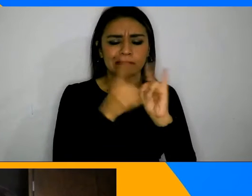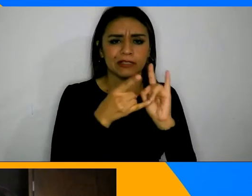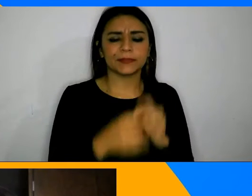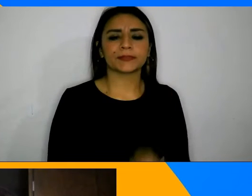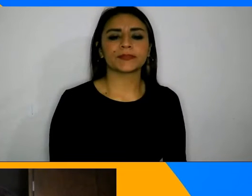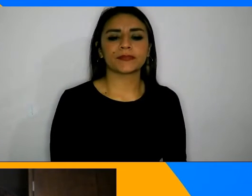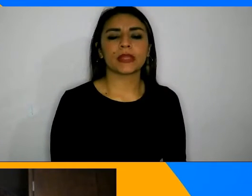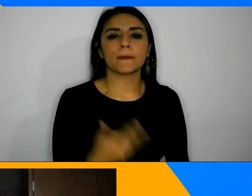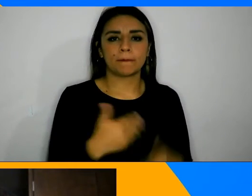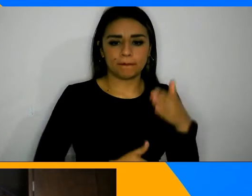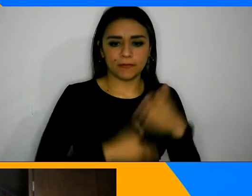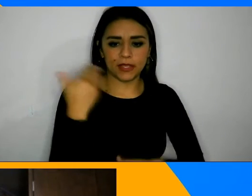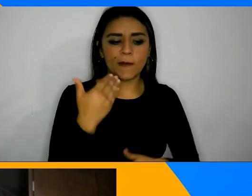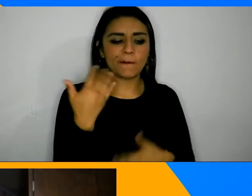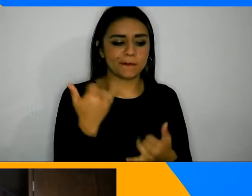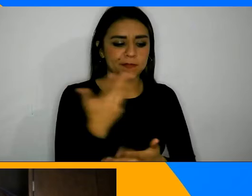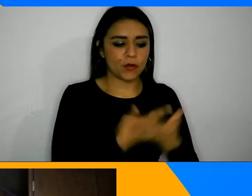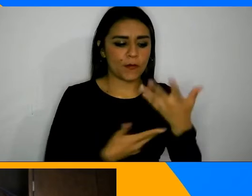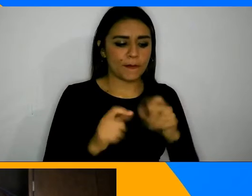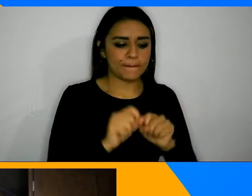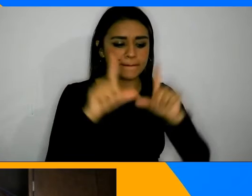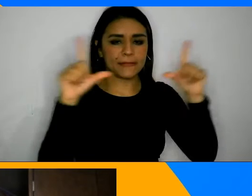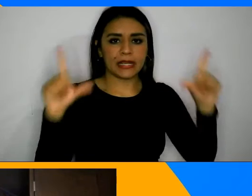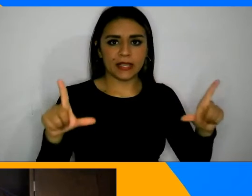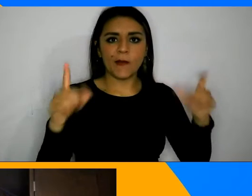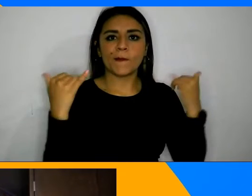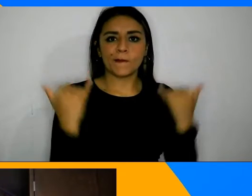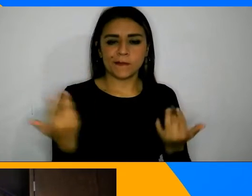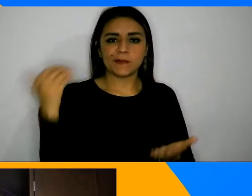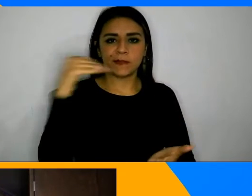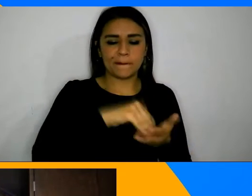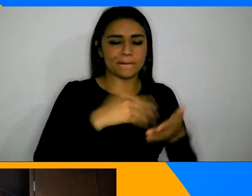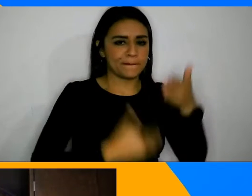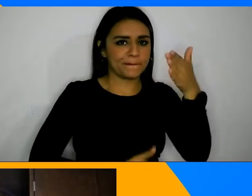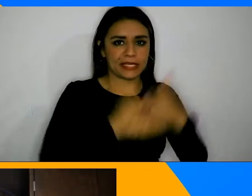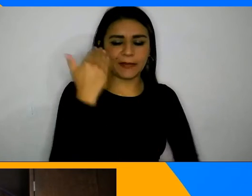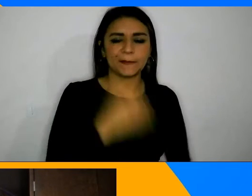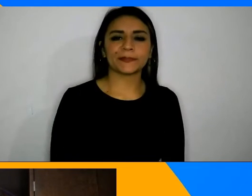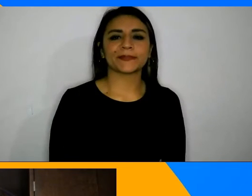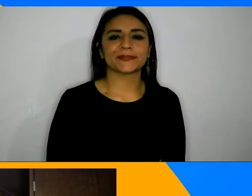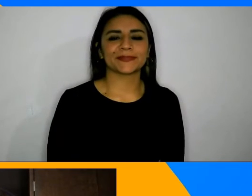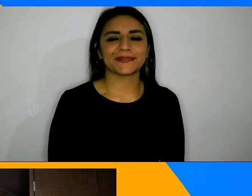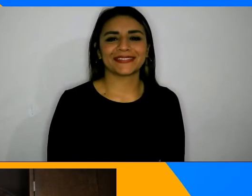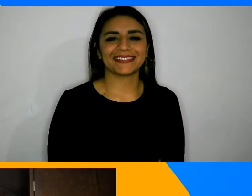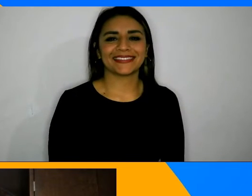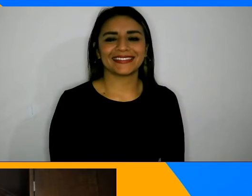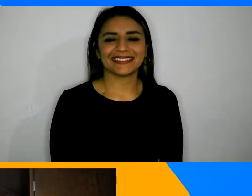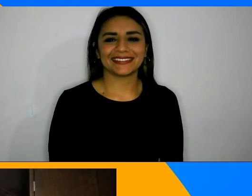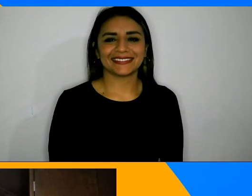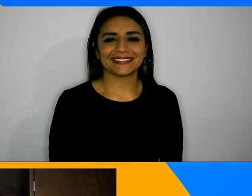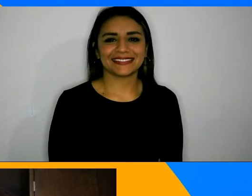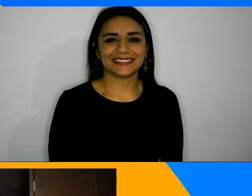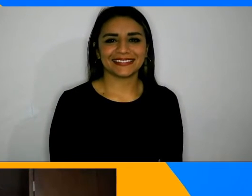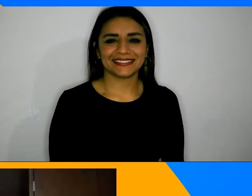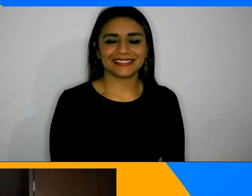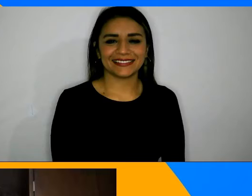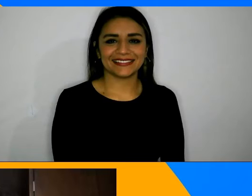Ya voy a compartir pantalla y vamos a retomar desde el principio entonces, ¿no? Claro que sí.